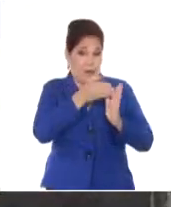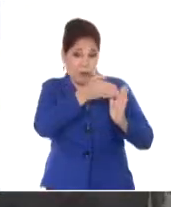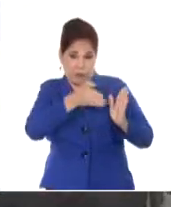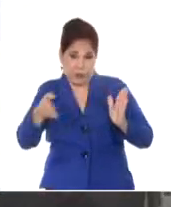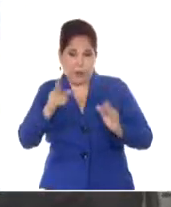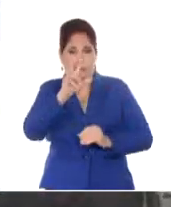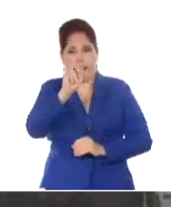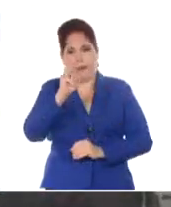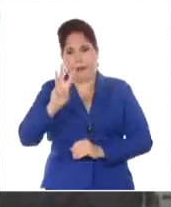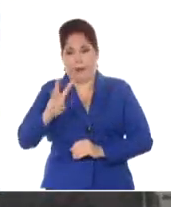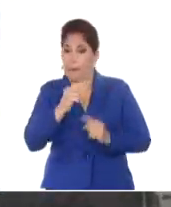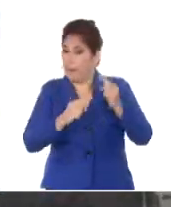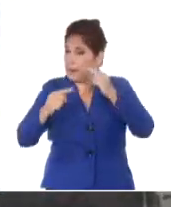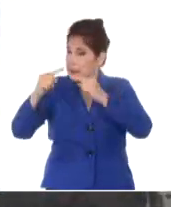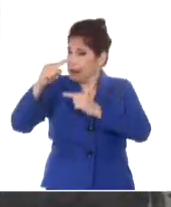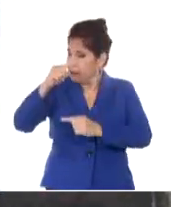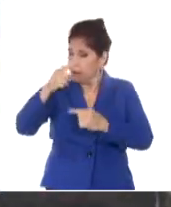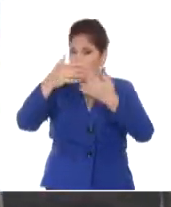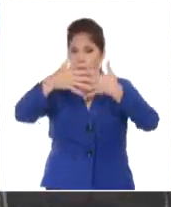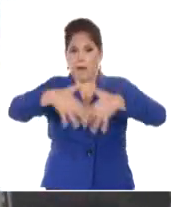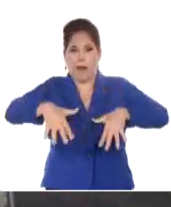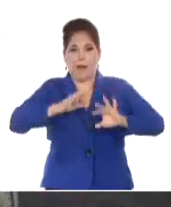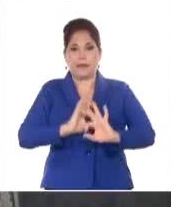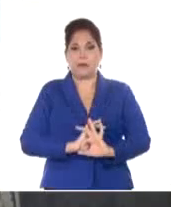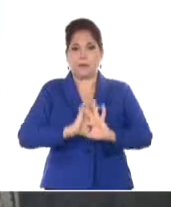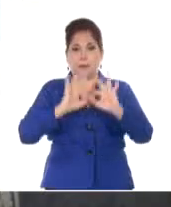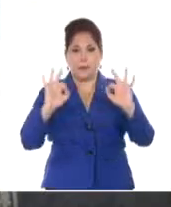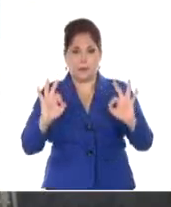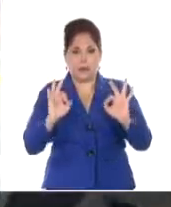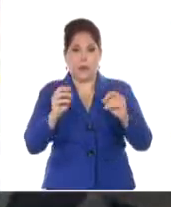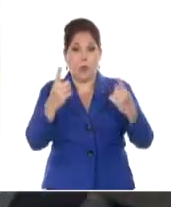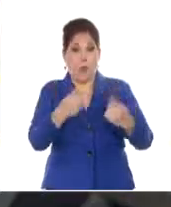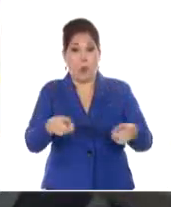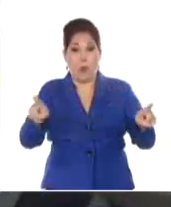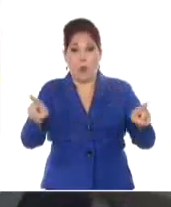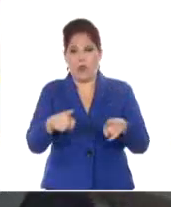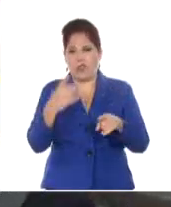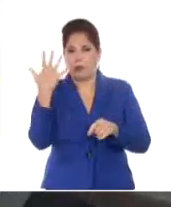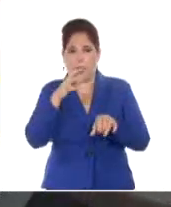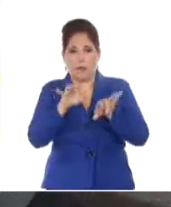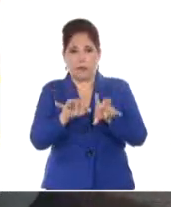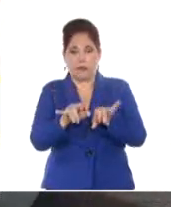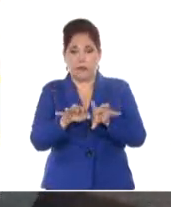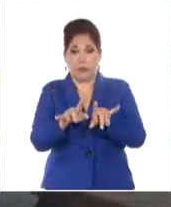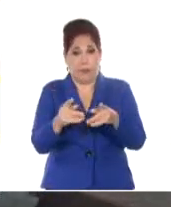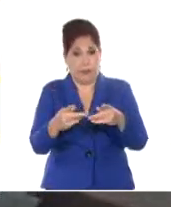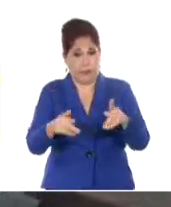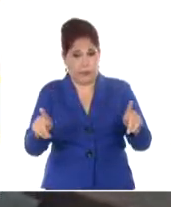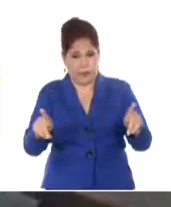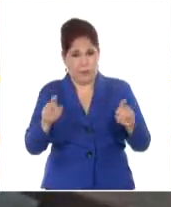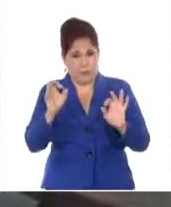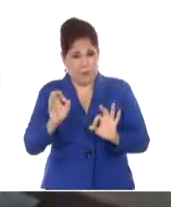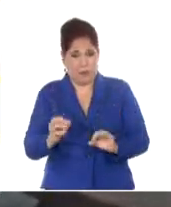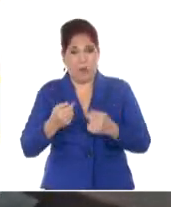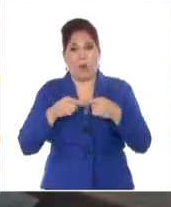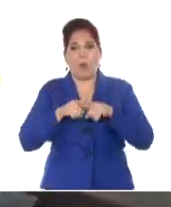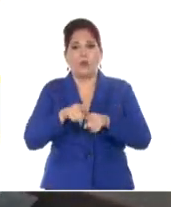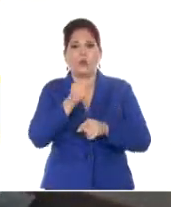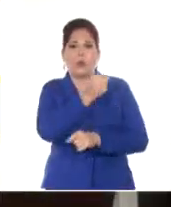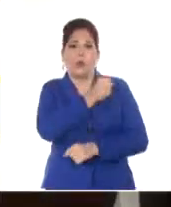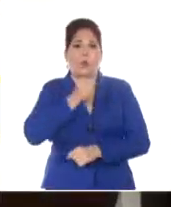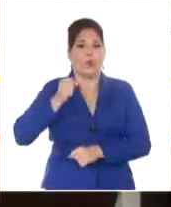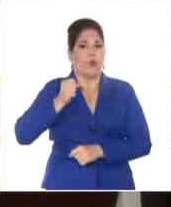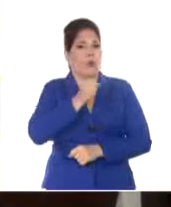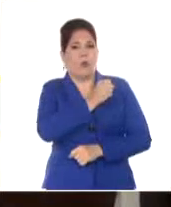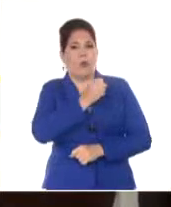2023. Lo principal, la gala especial con un concierto del maestro Fran Fernández Tamayo, junto al coro de cámara